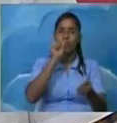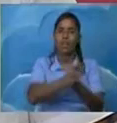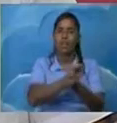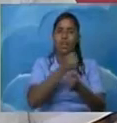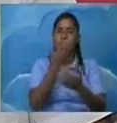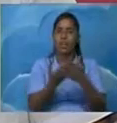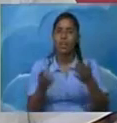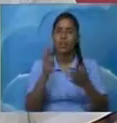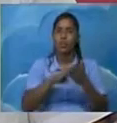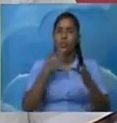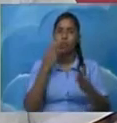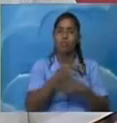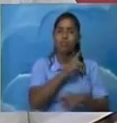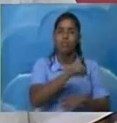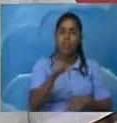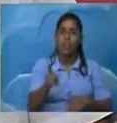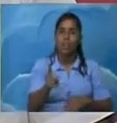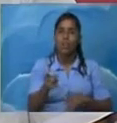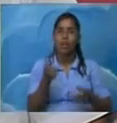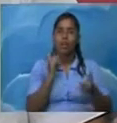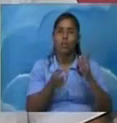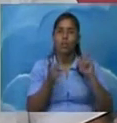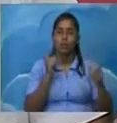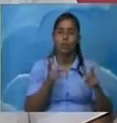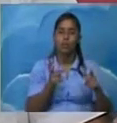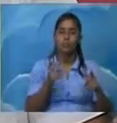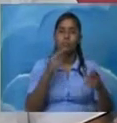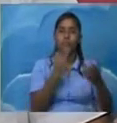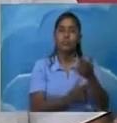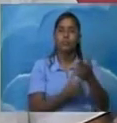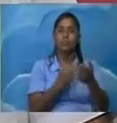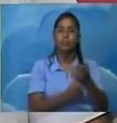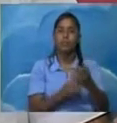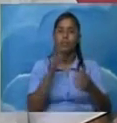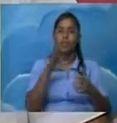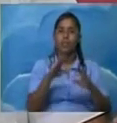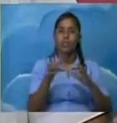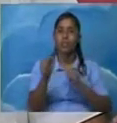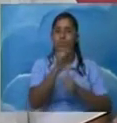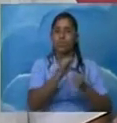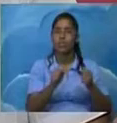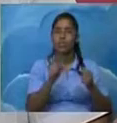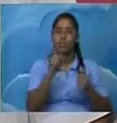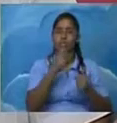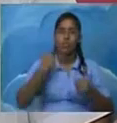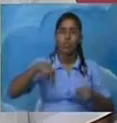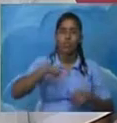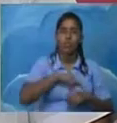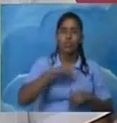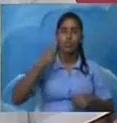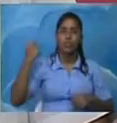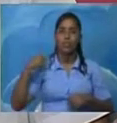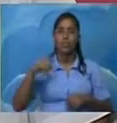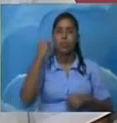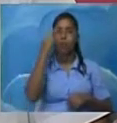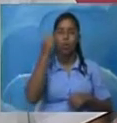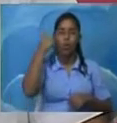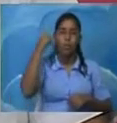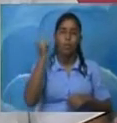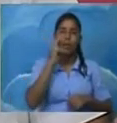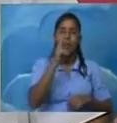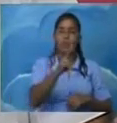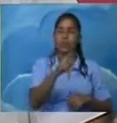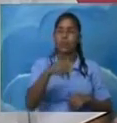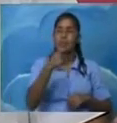entre ellos que se esclavizaban unos a otros. Hermano, esta situación nosotros tenemos ojos para ver.